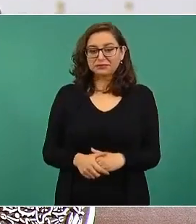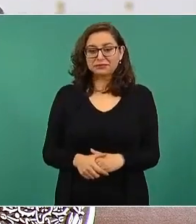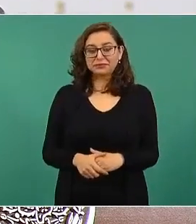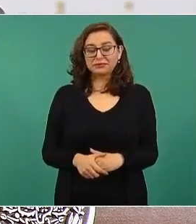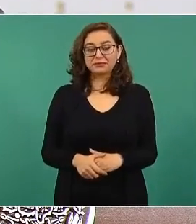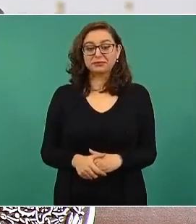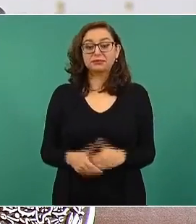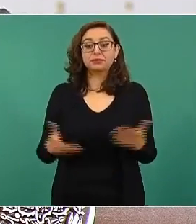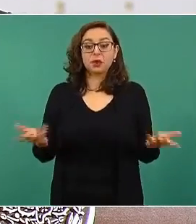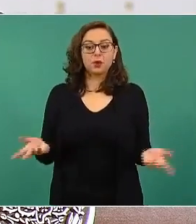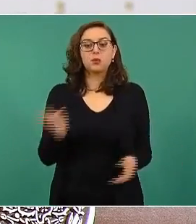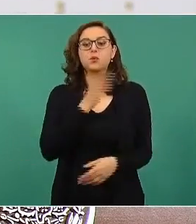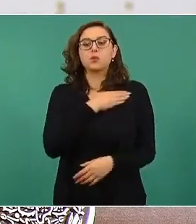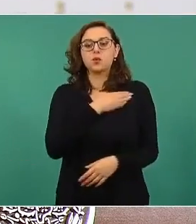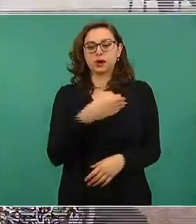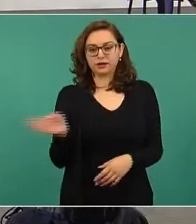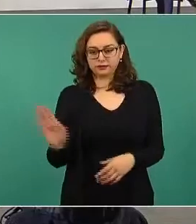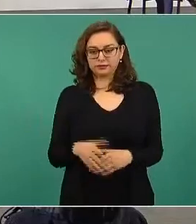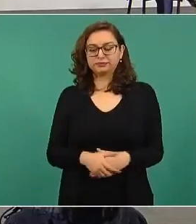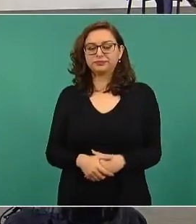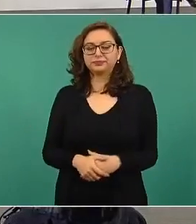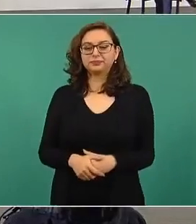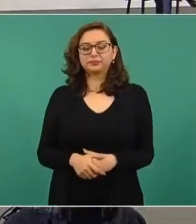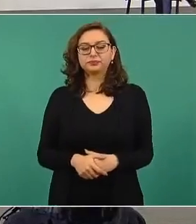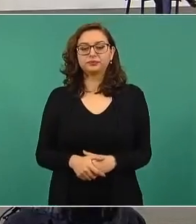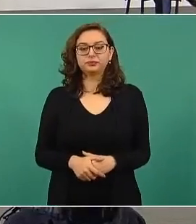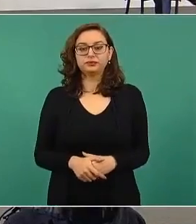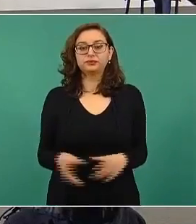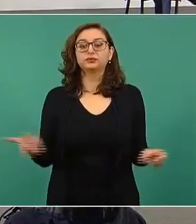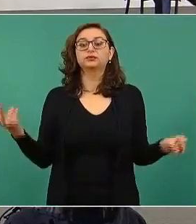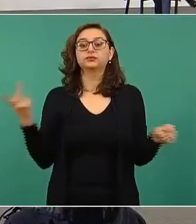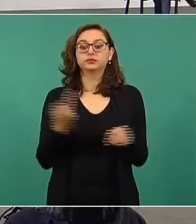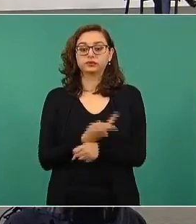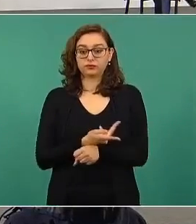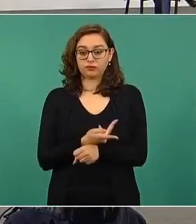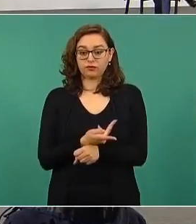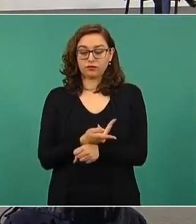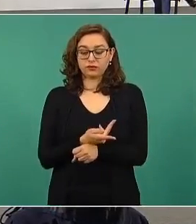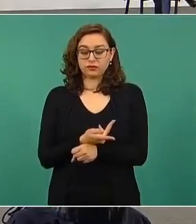Bueno, el caso es de que